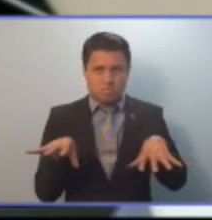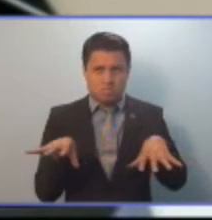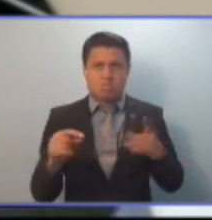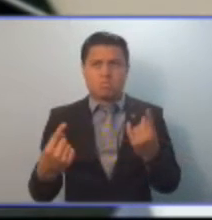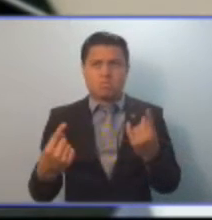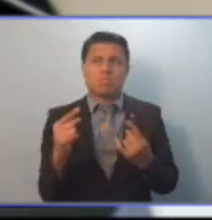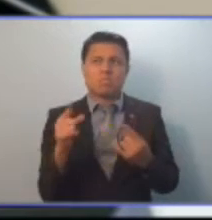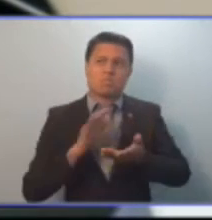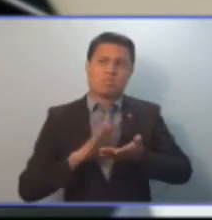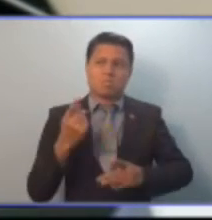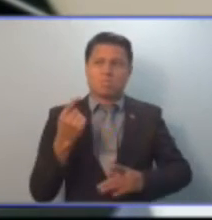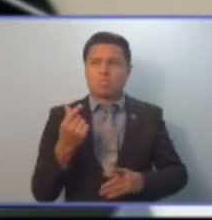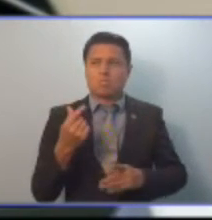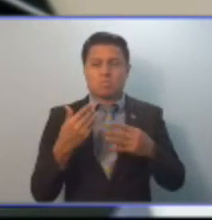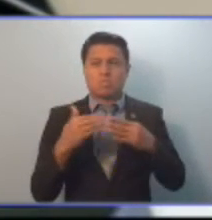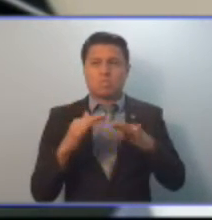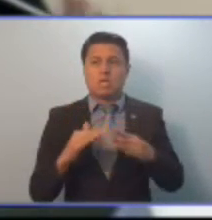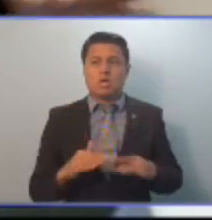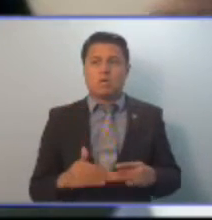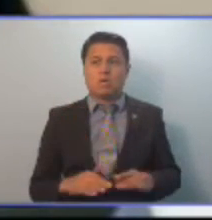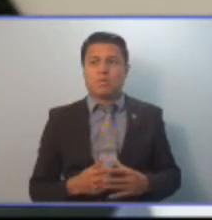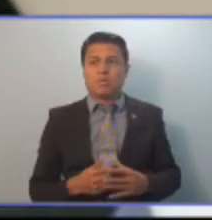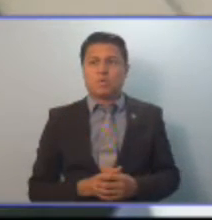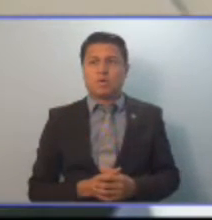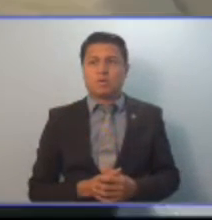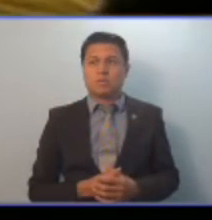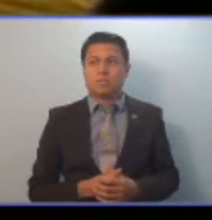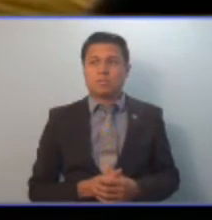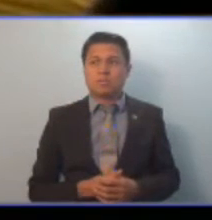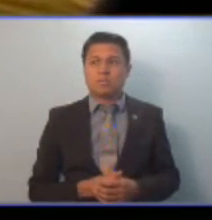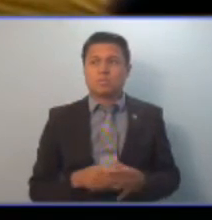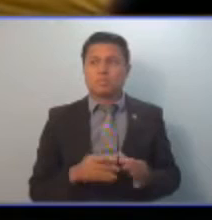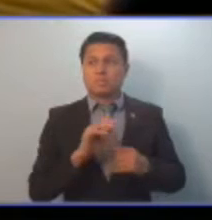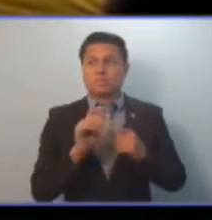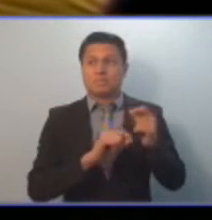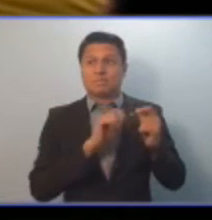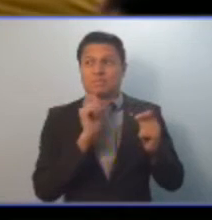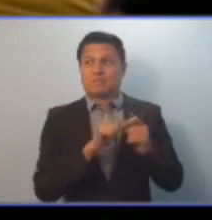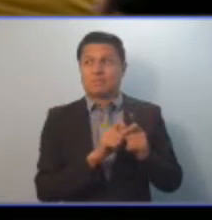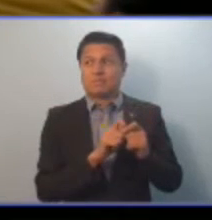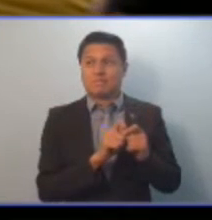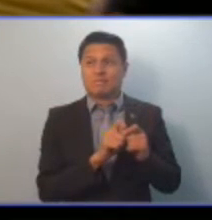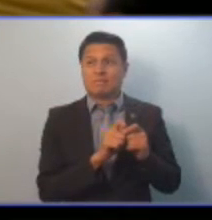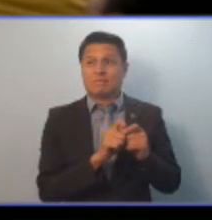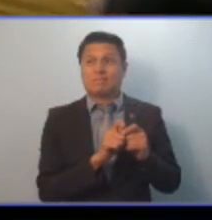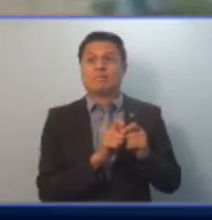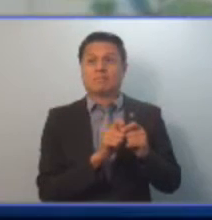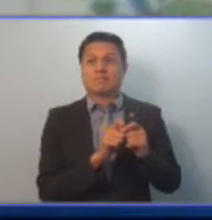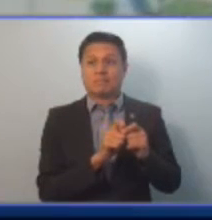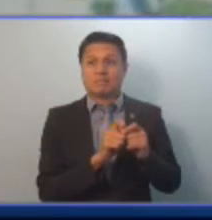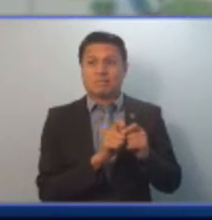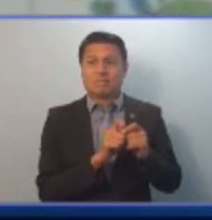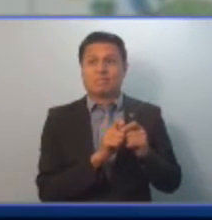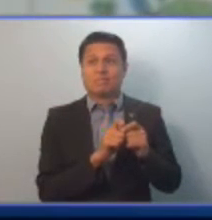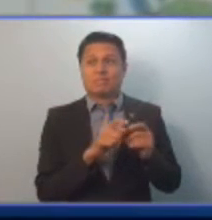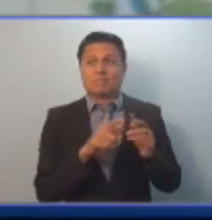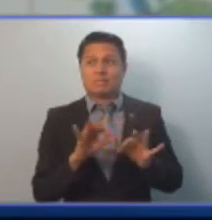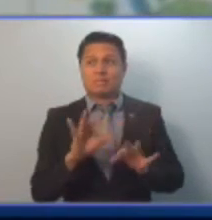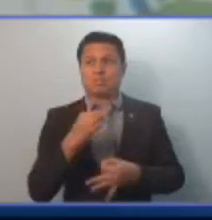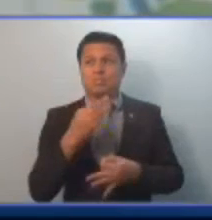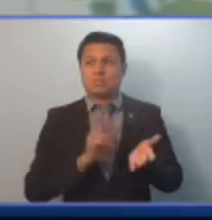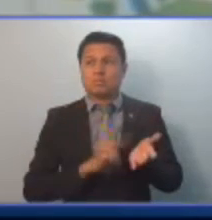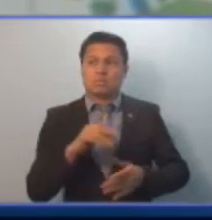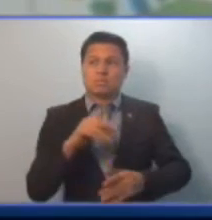fue su sueldo, etcétera, etcétera. Gracias. Efectivamente, con la gente que yo estuve trabajando fue con el